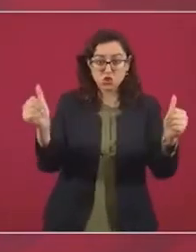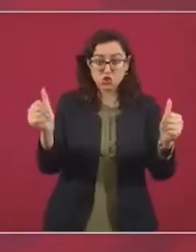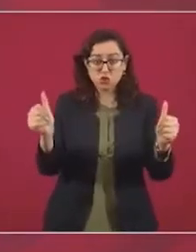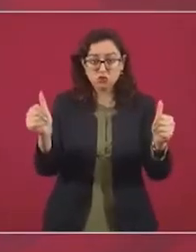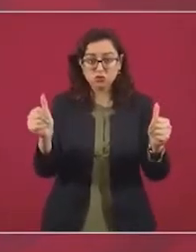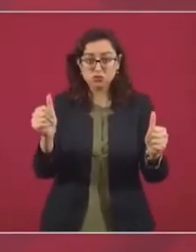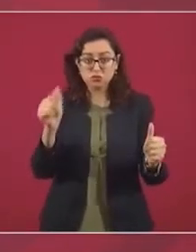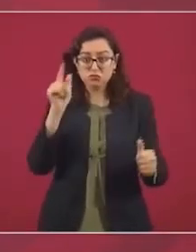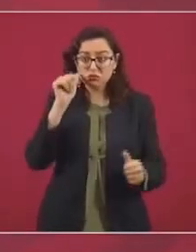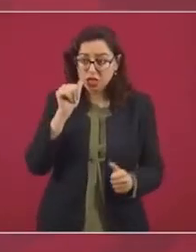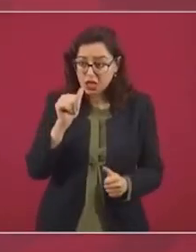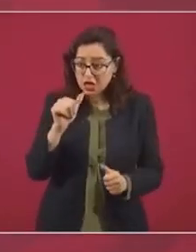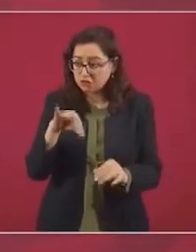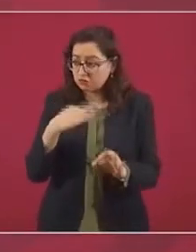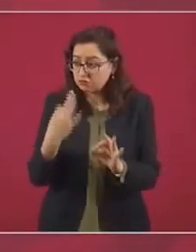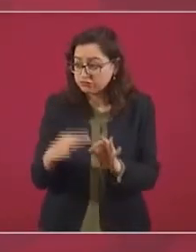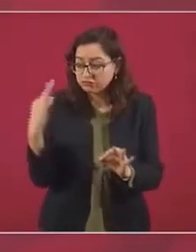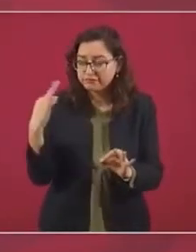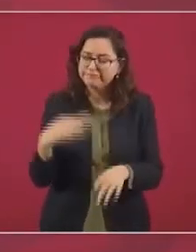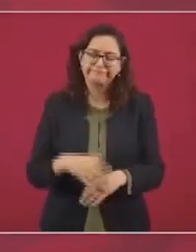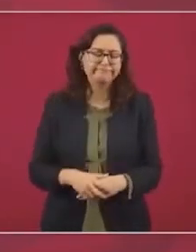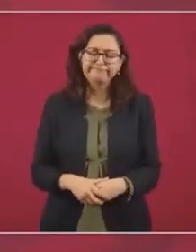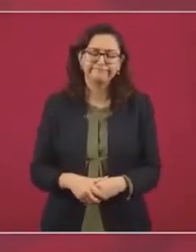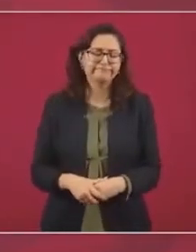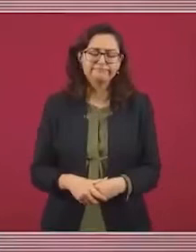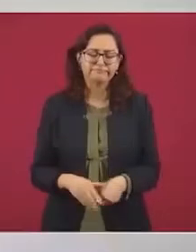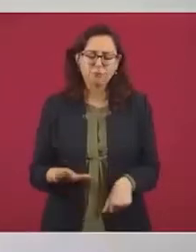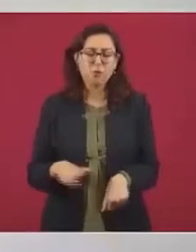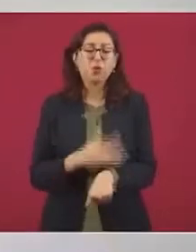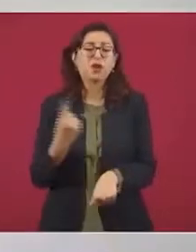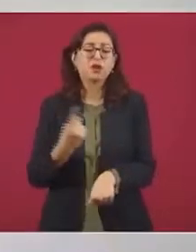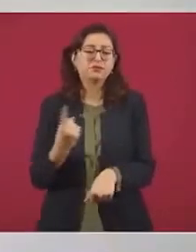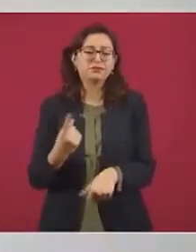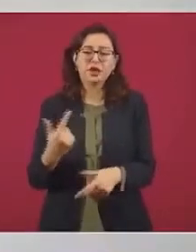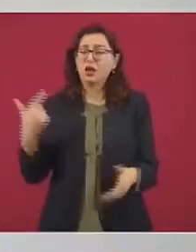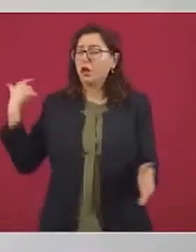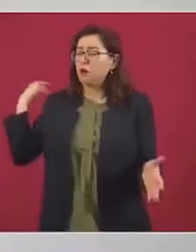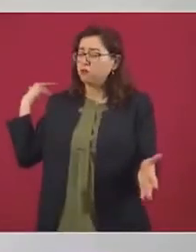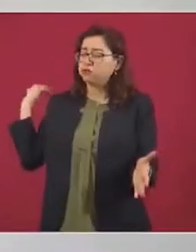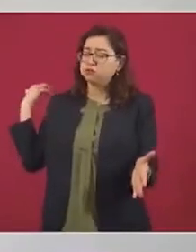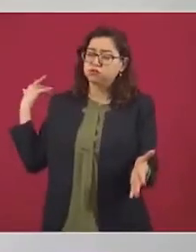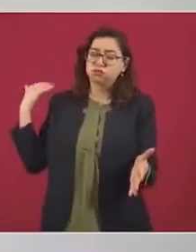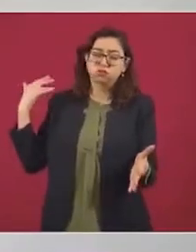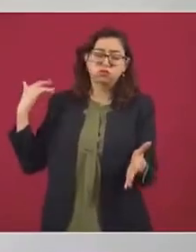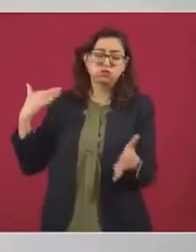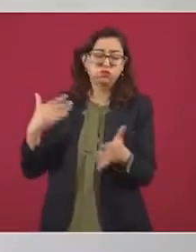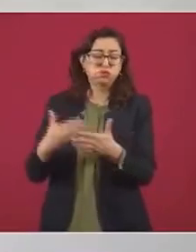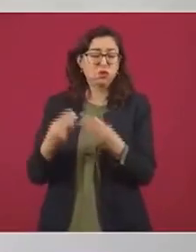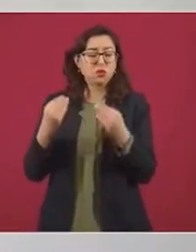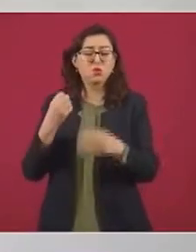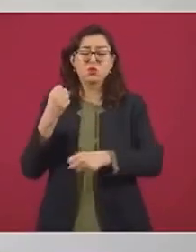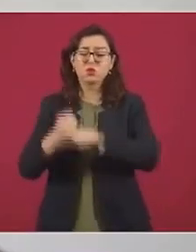inició y pues se fue cambiando de